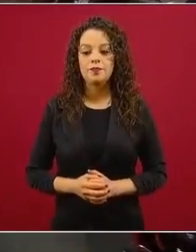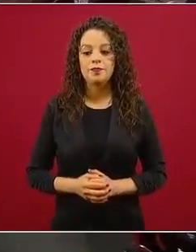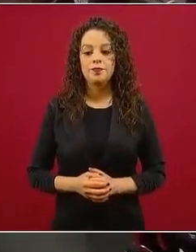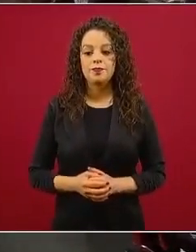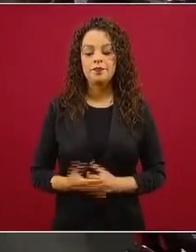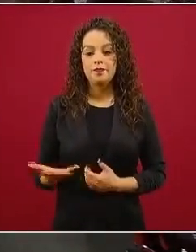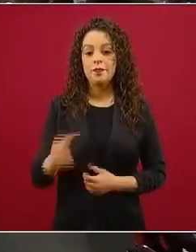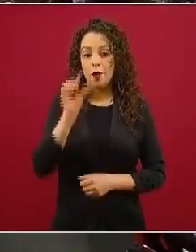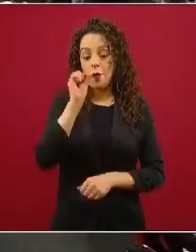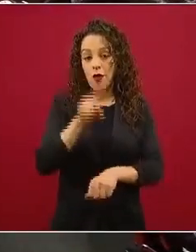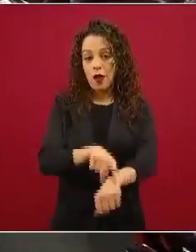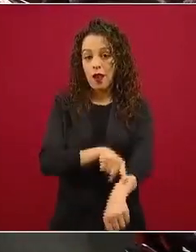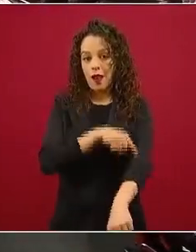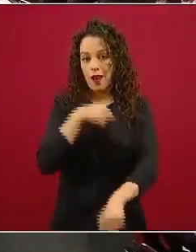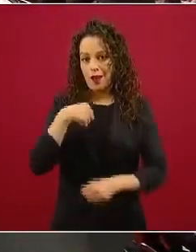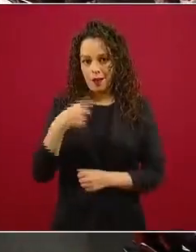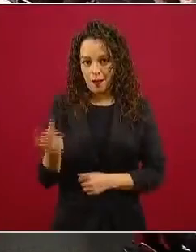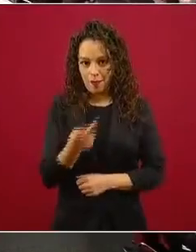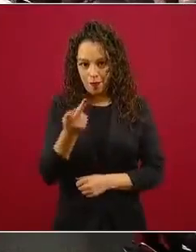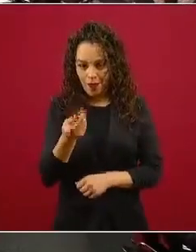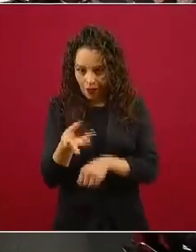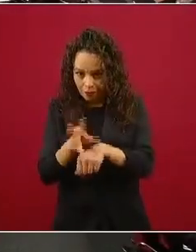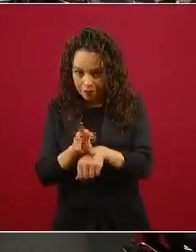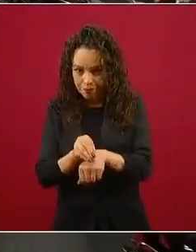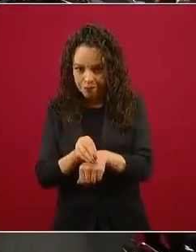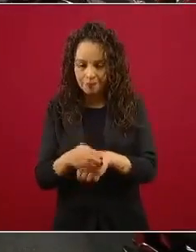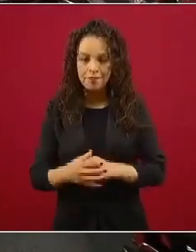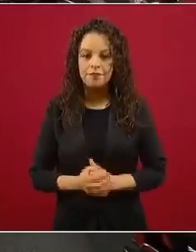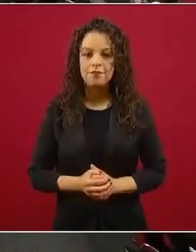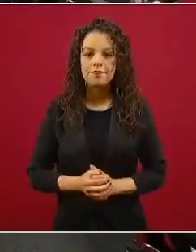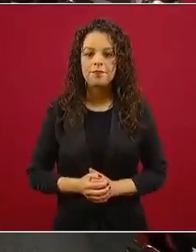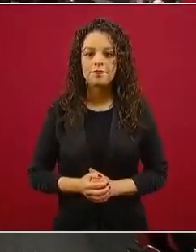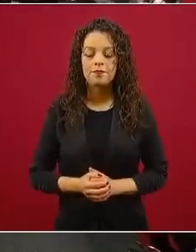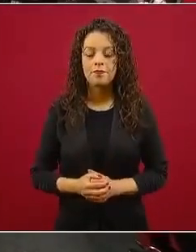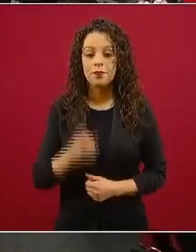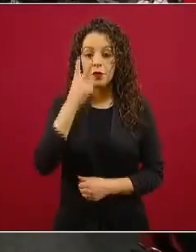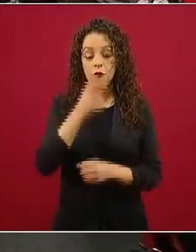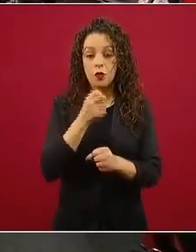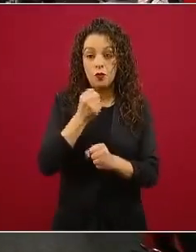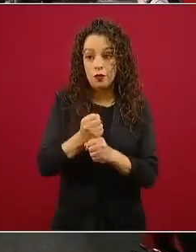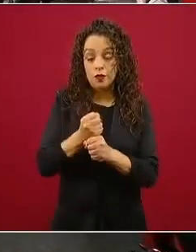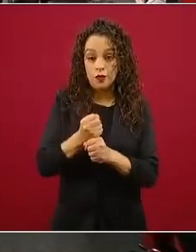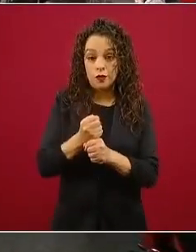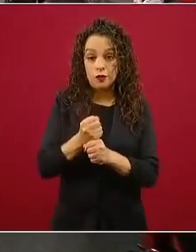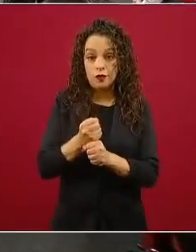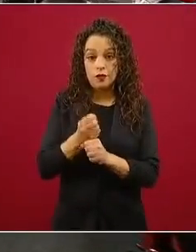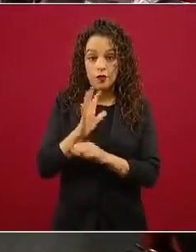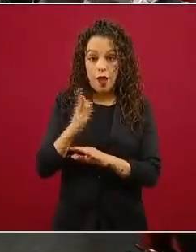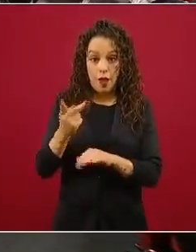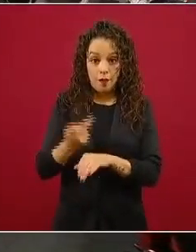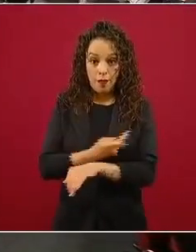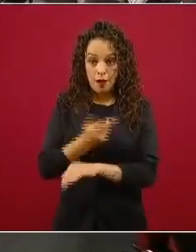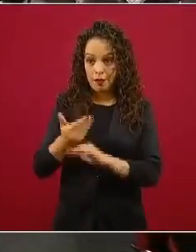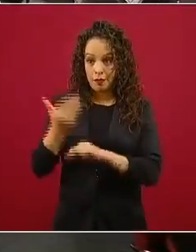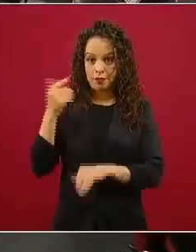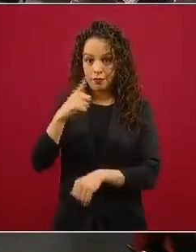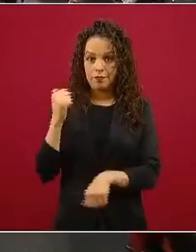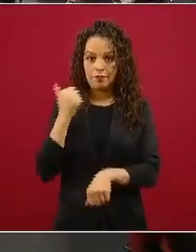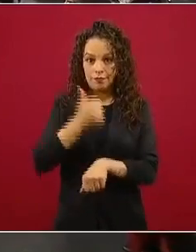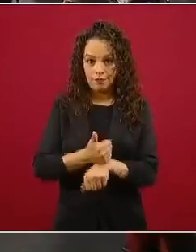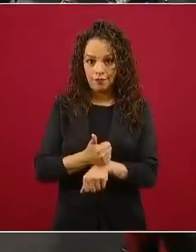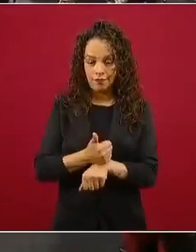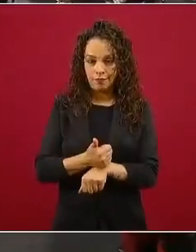larga mi pregunta, pero bueno, hace 2 años de su gobierno, por un